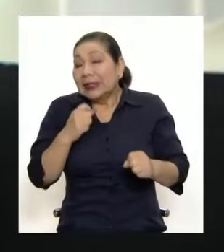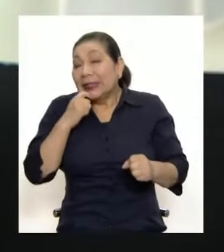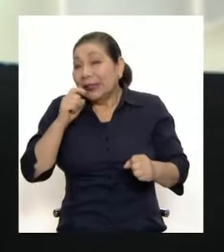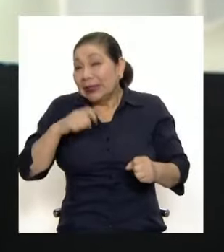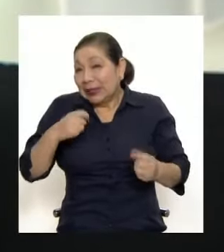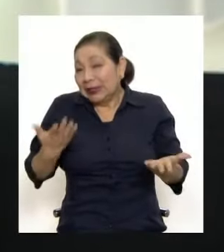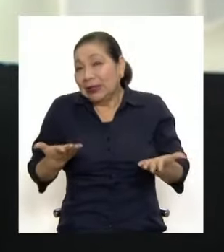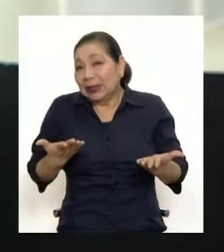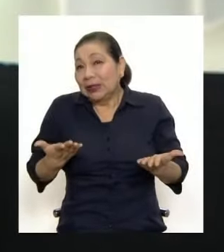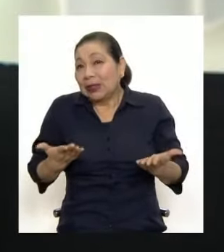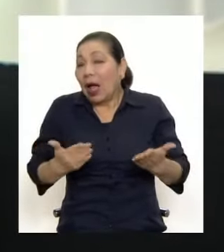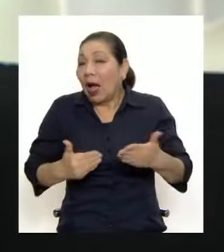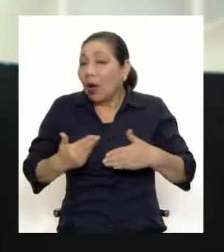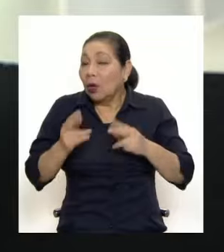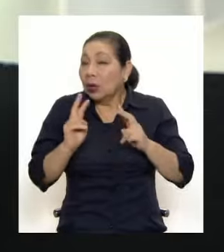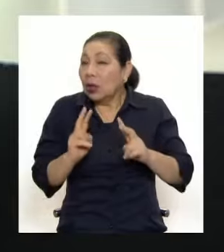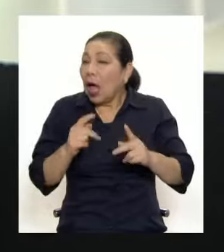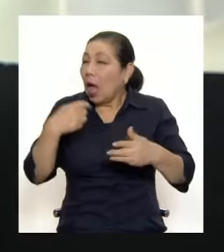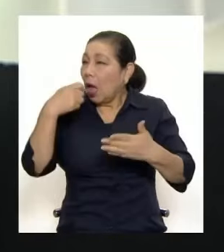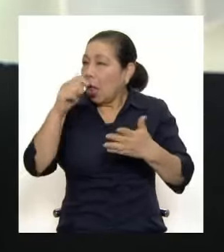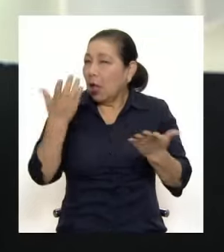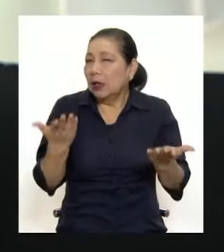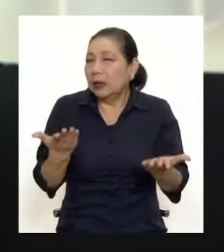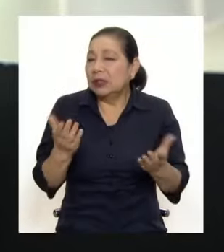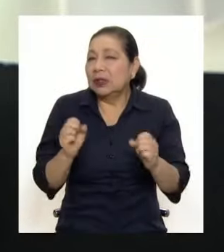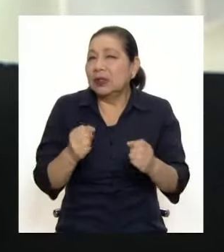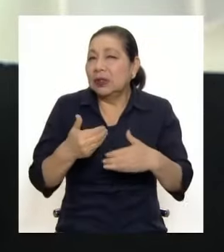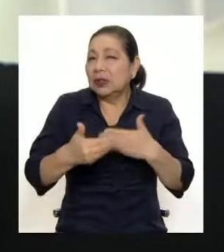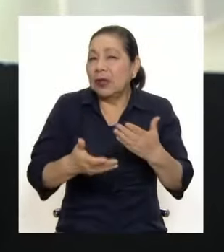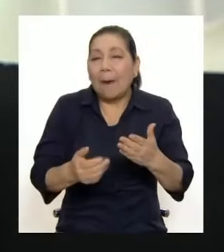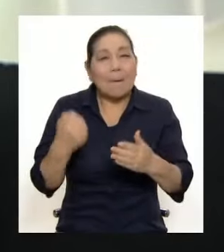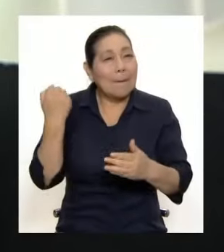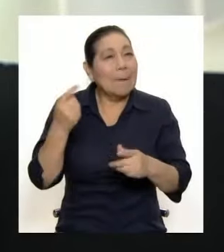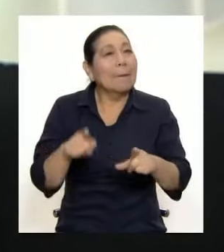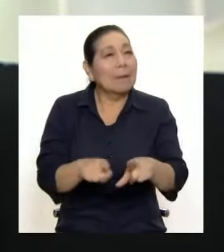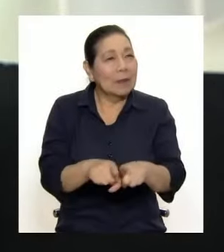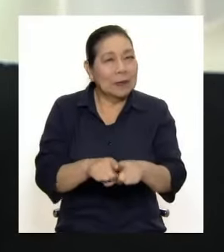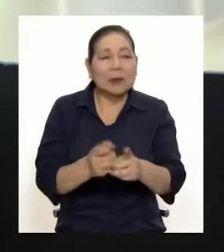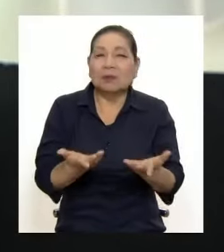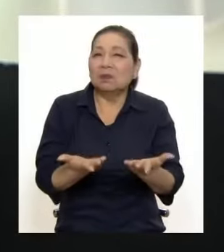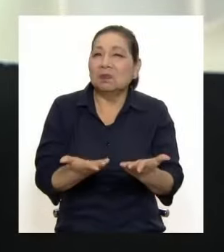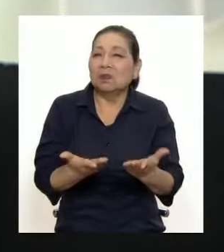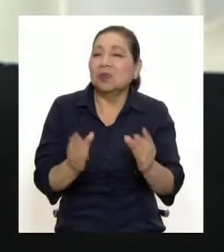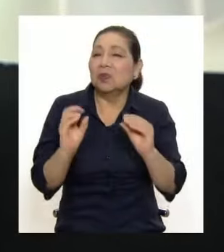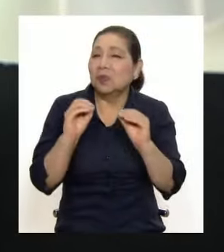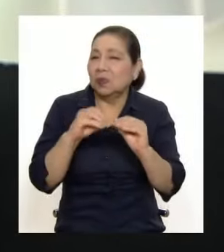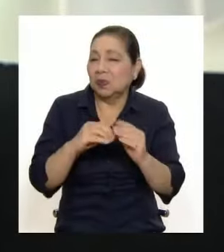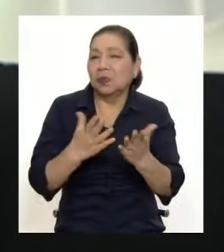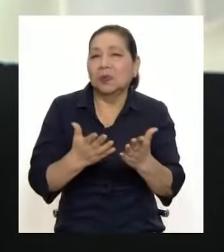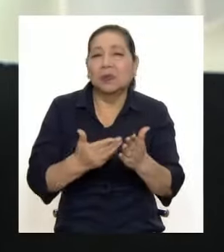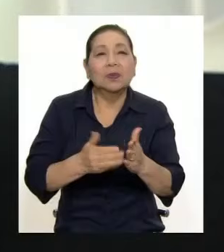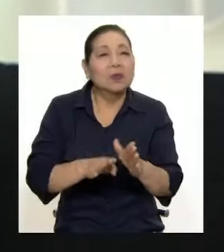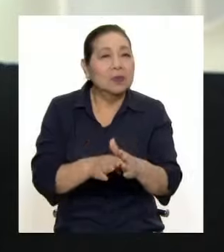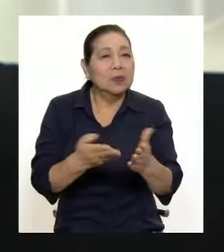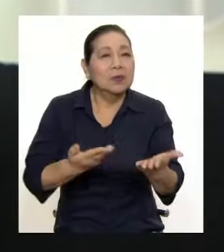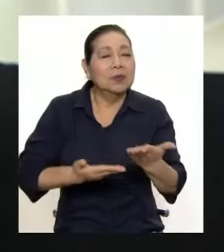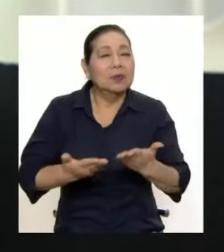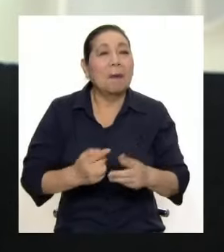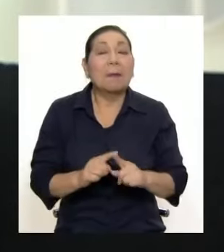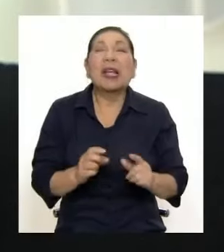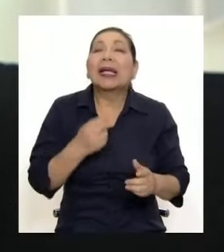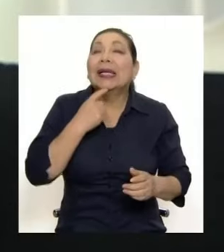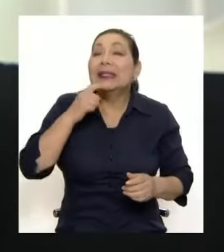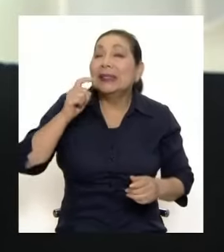requieren levantar alguna observación de si desean seguir potenciando también o seguir colocando o abriendo más mercados